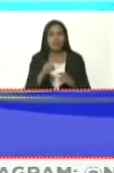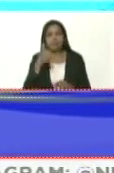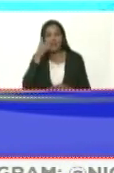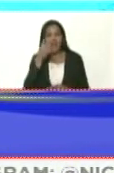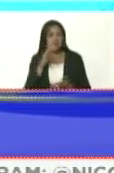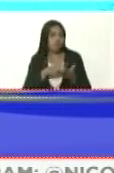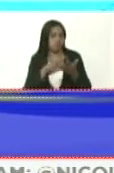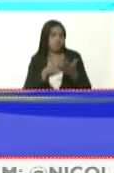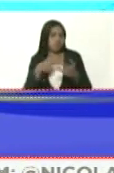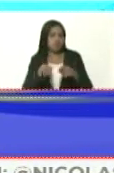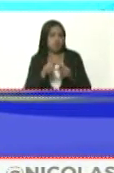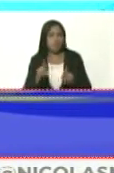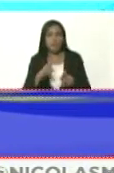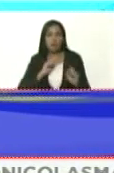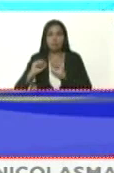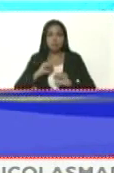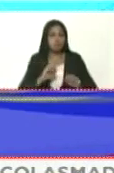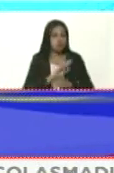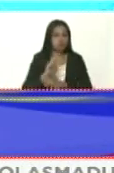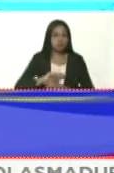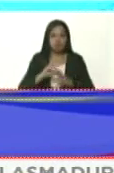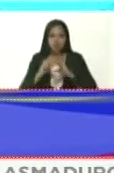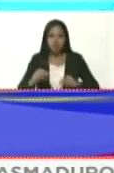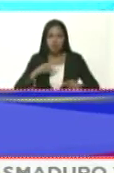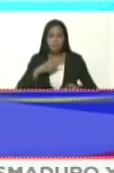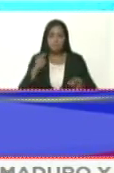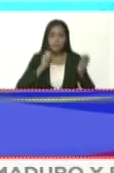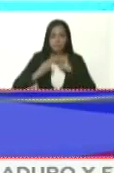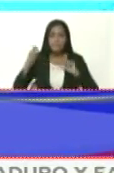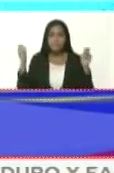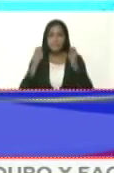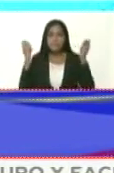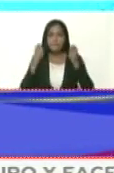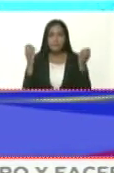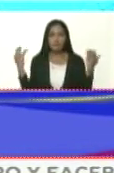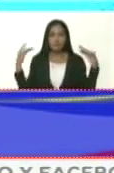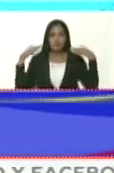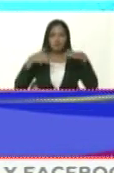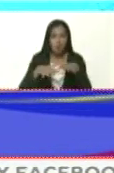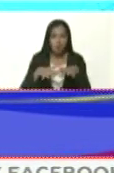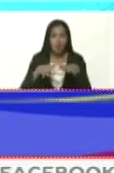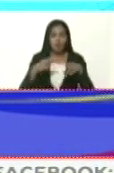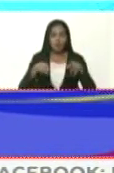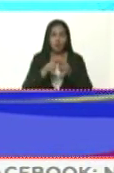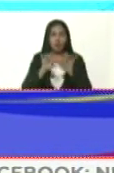Estamos acelerando el ritmo y preparando el terreno para el despliegue masivo.